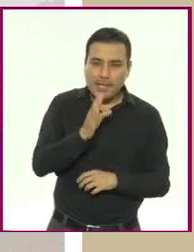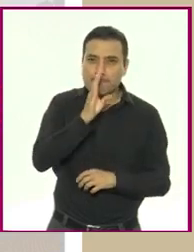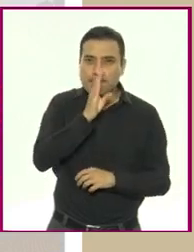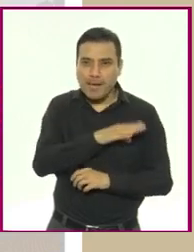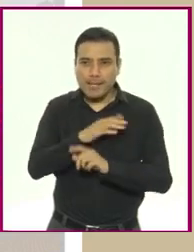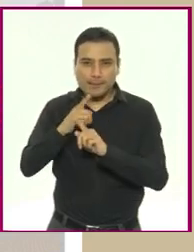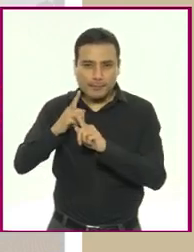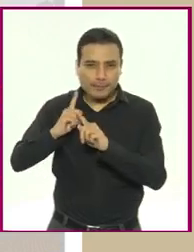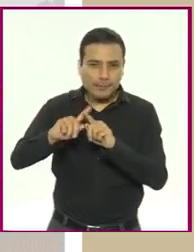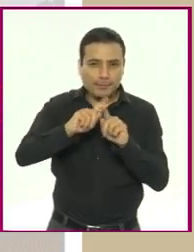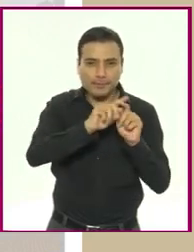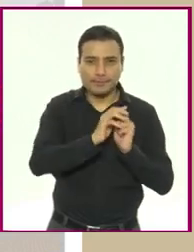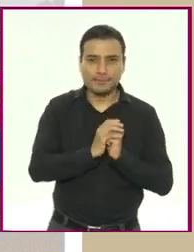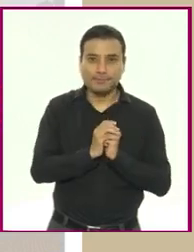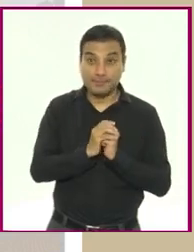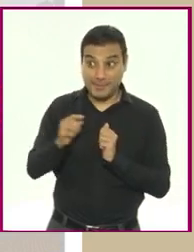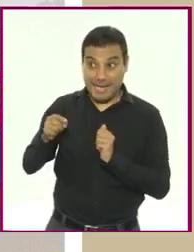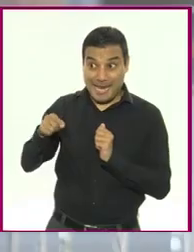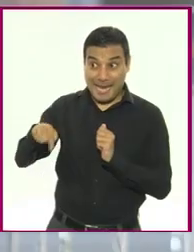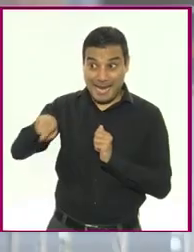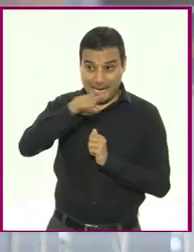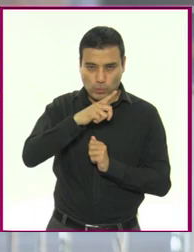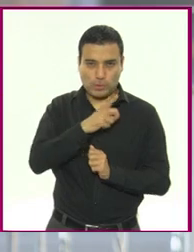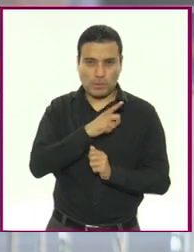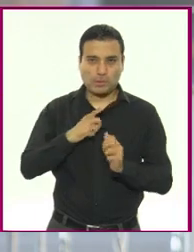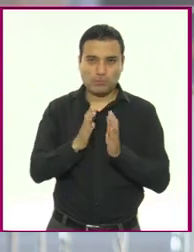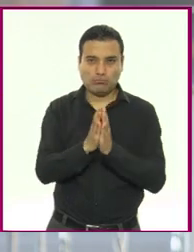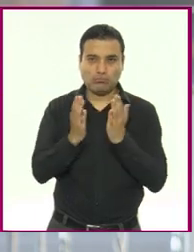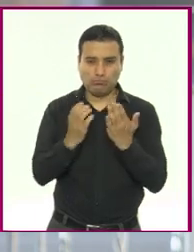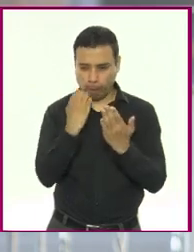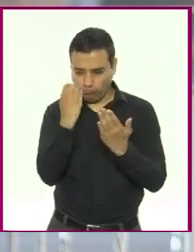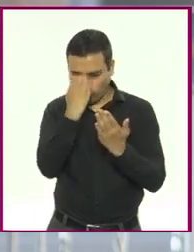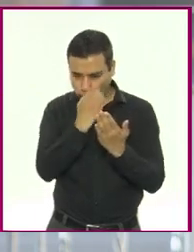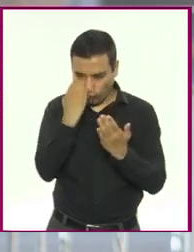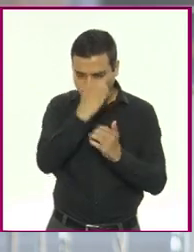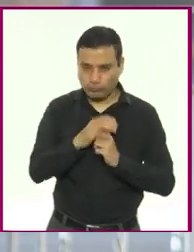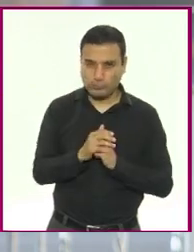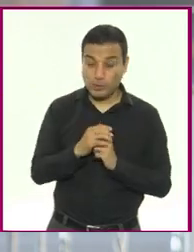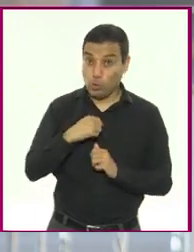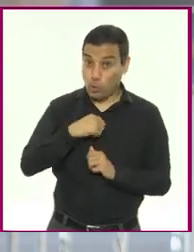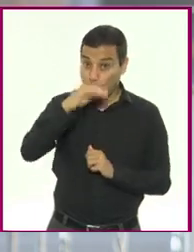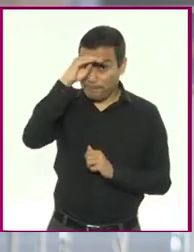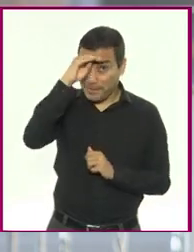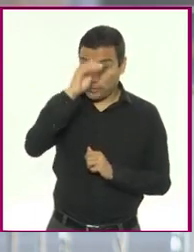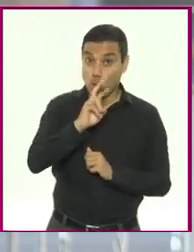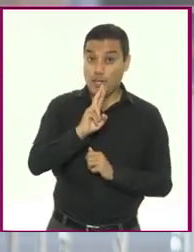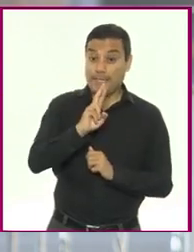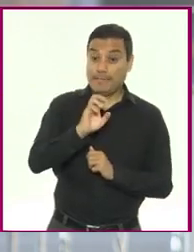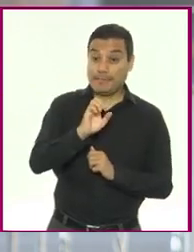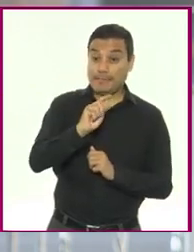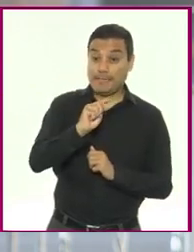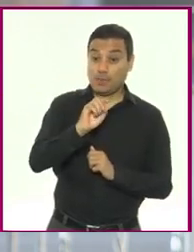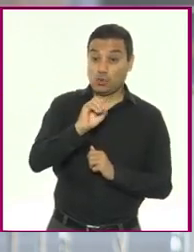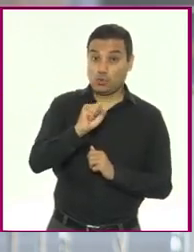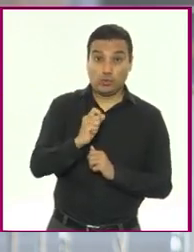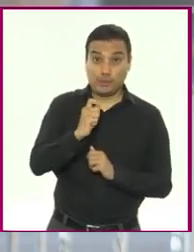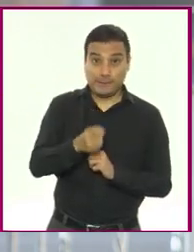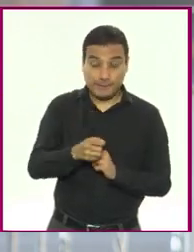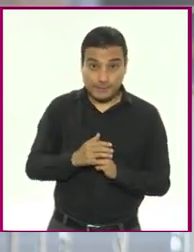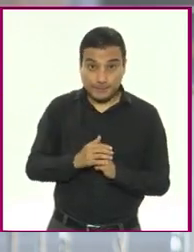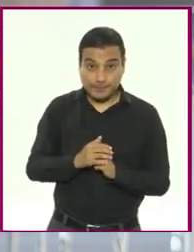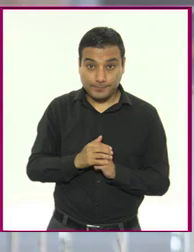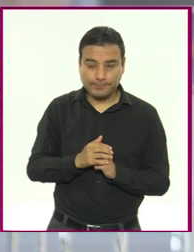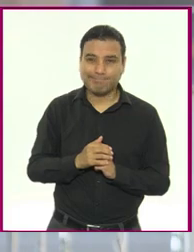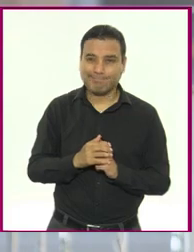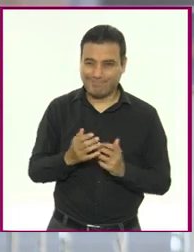trabajarla a partir de del recon conocimiento que ellos tengan los retos que considero vamos a enfrentar es primero esta parte